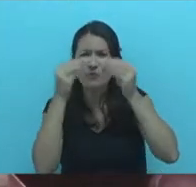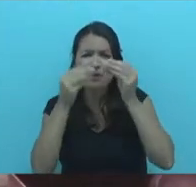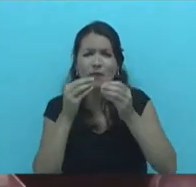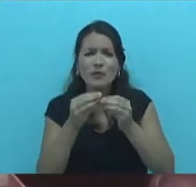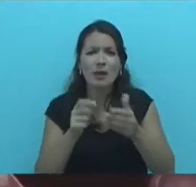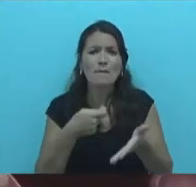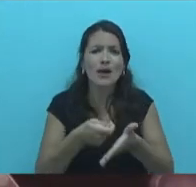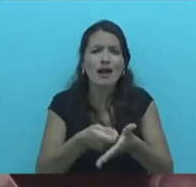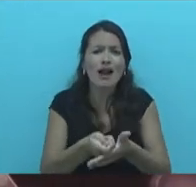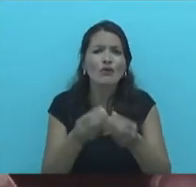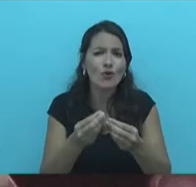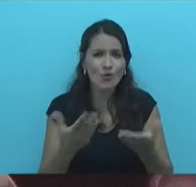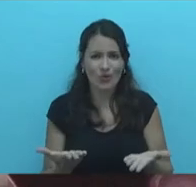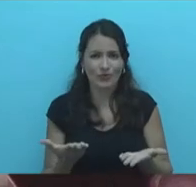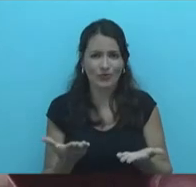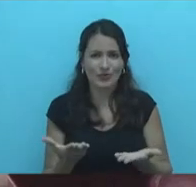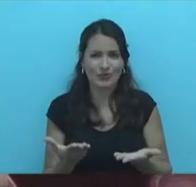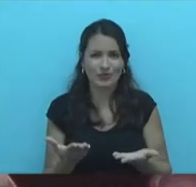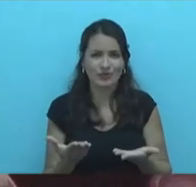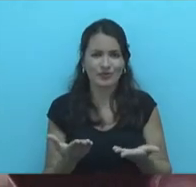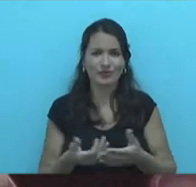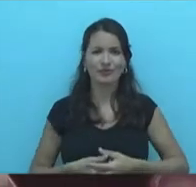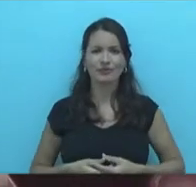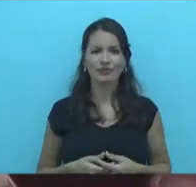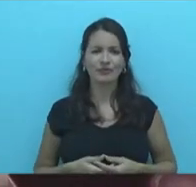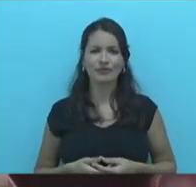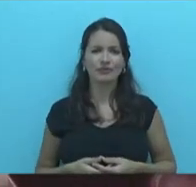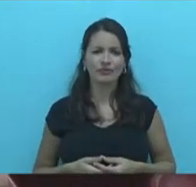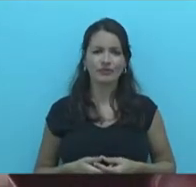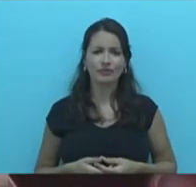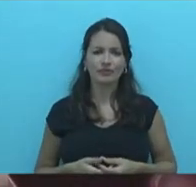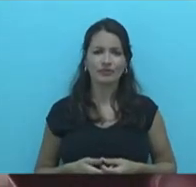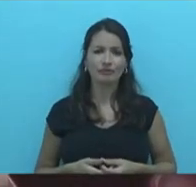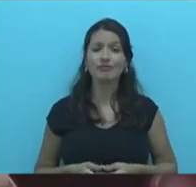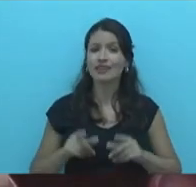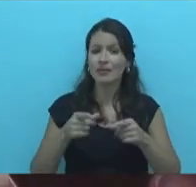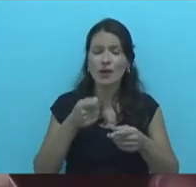públicos también se manifiesta en los servicios de luz y de agua.